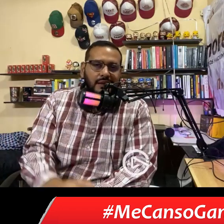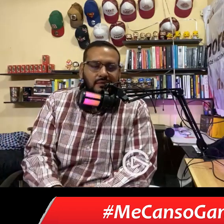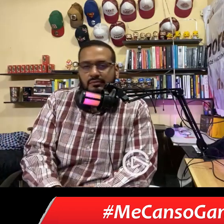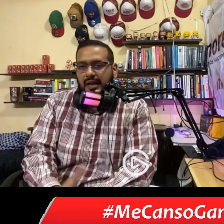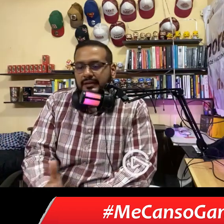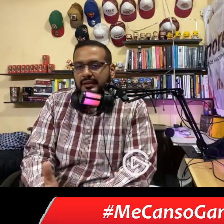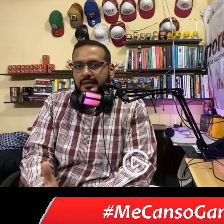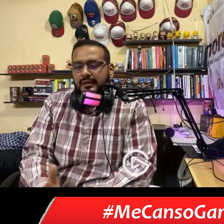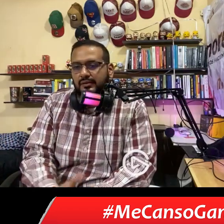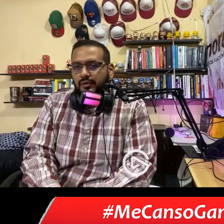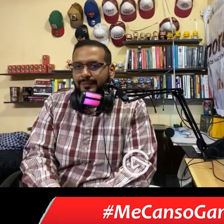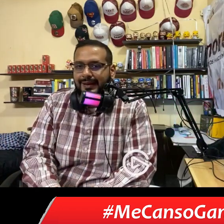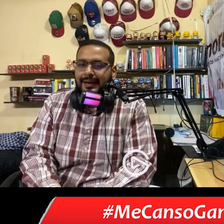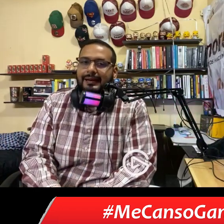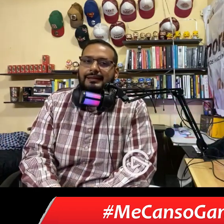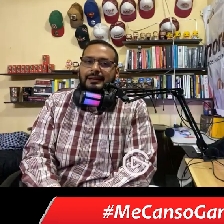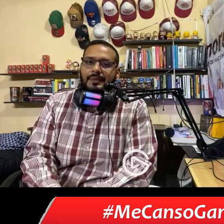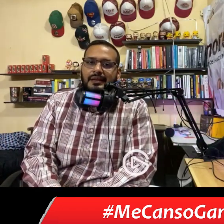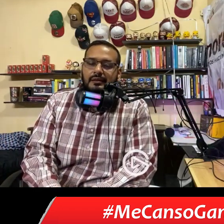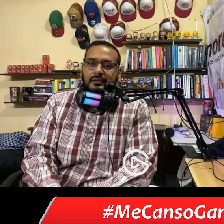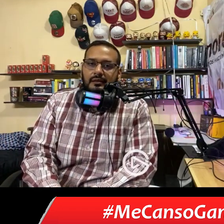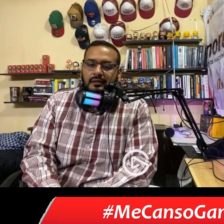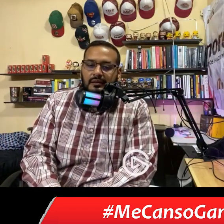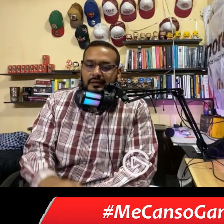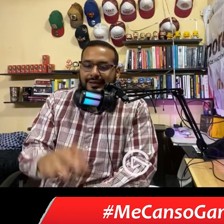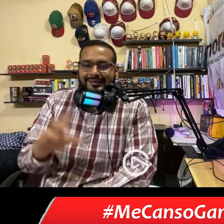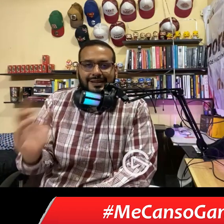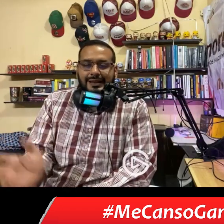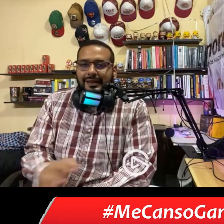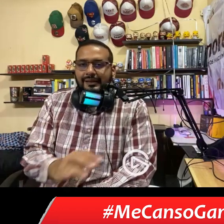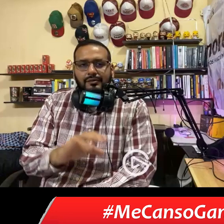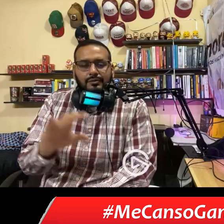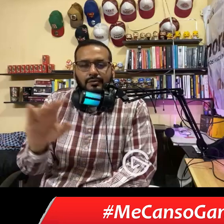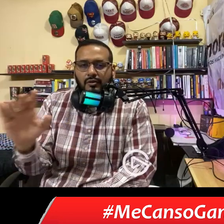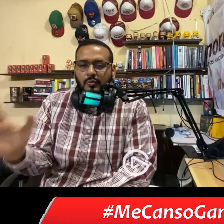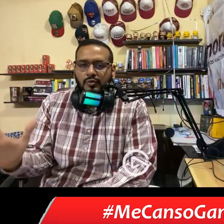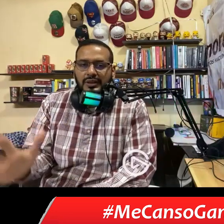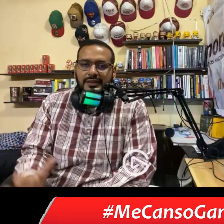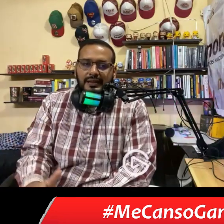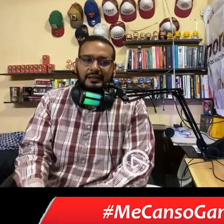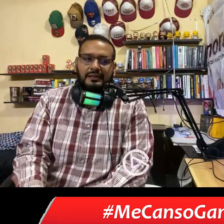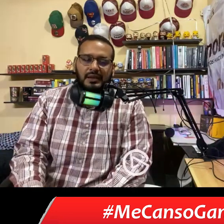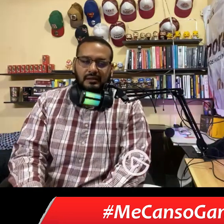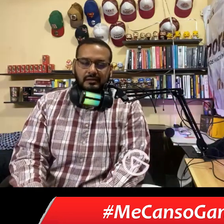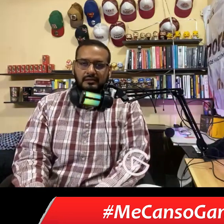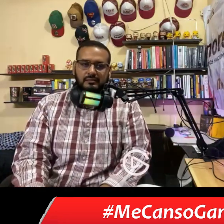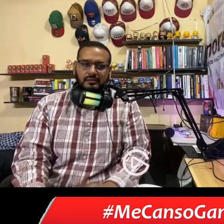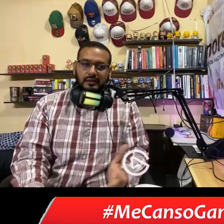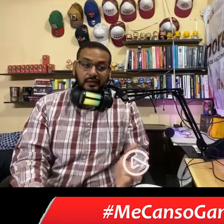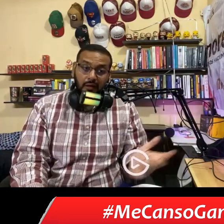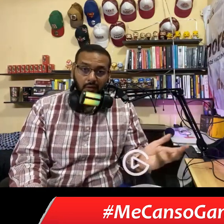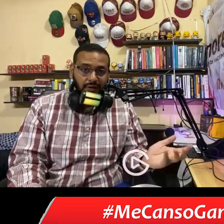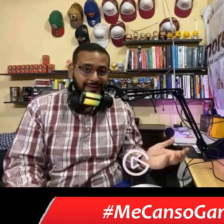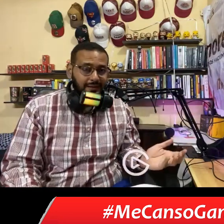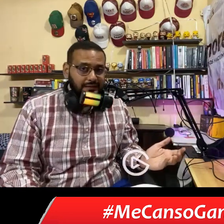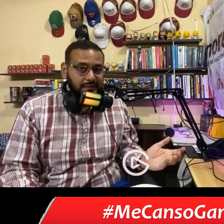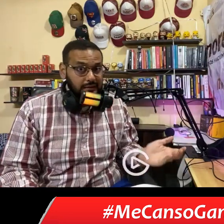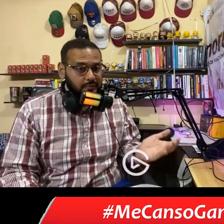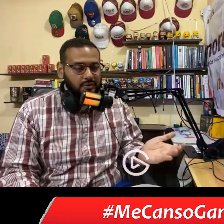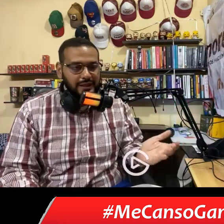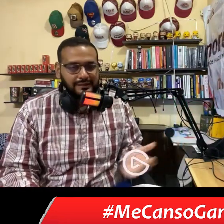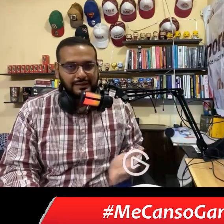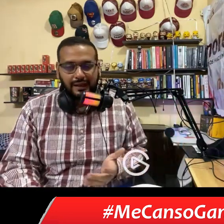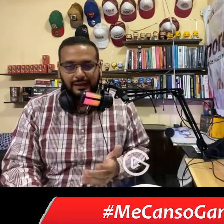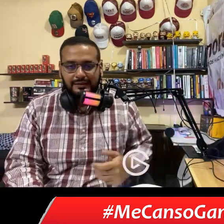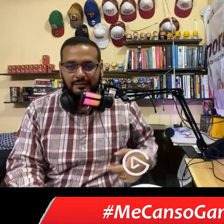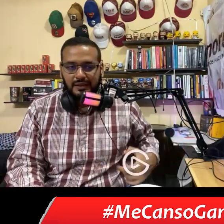iba alguien del Verde o iba alguien del PT. Estrategias, o como ustedes le quieren llamar, lo dice el libro